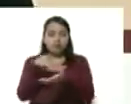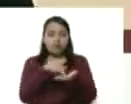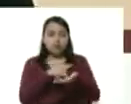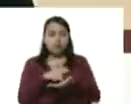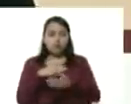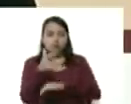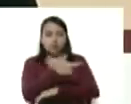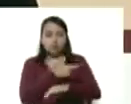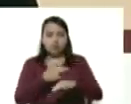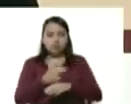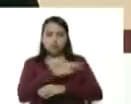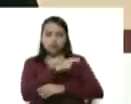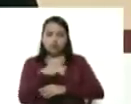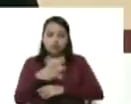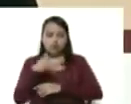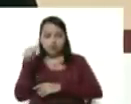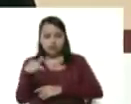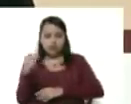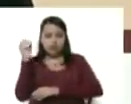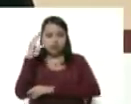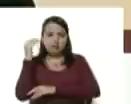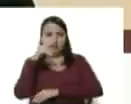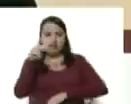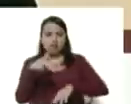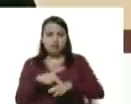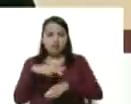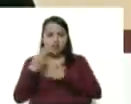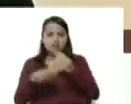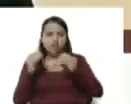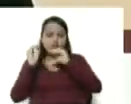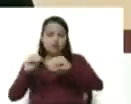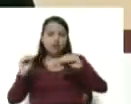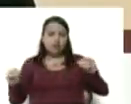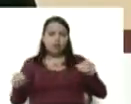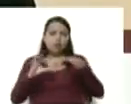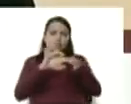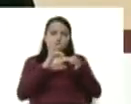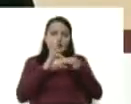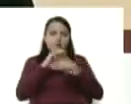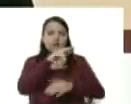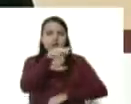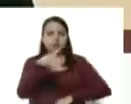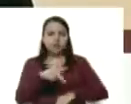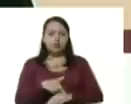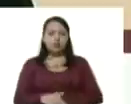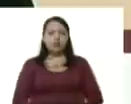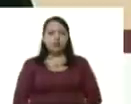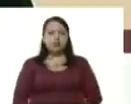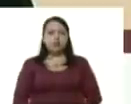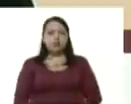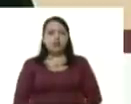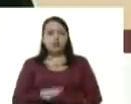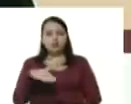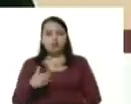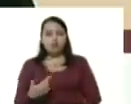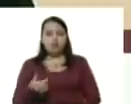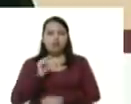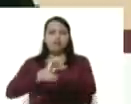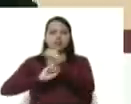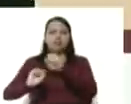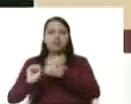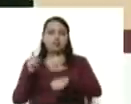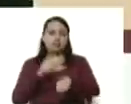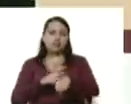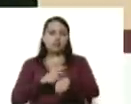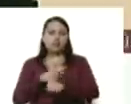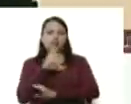Bueno, nosotros desde el Poder Legislativo hacemos el llamado de unidad nacional para enfrentar este momento difícil del